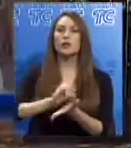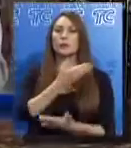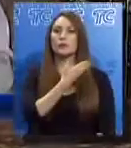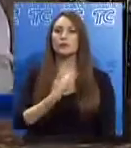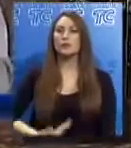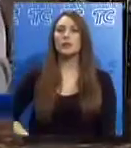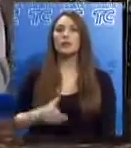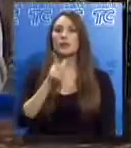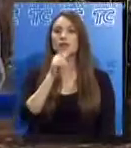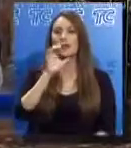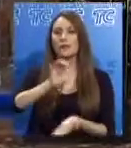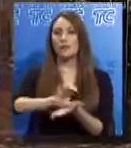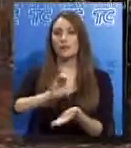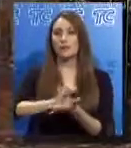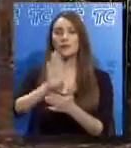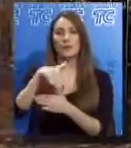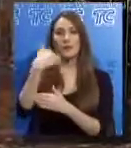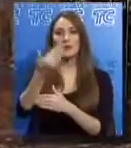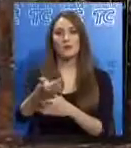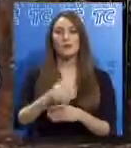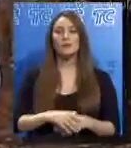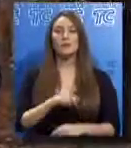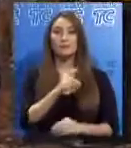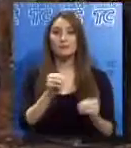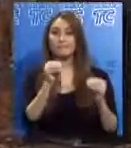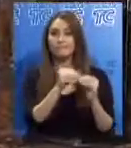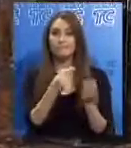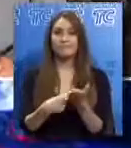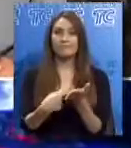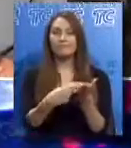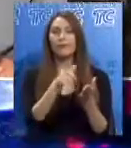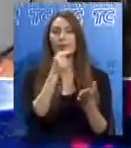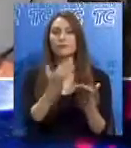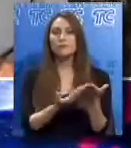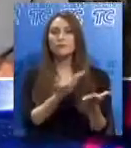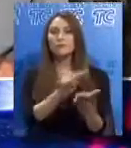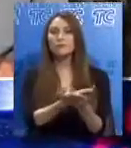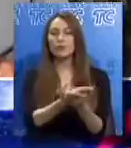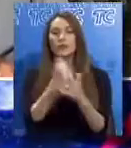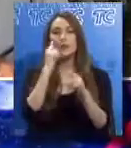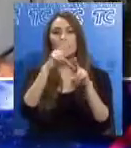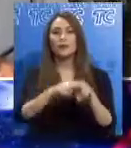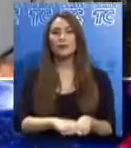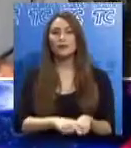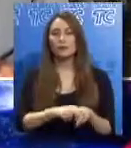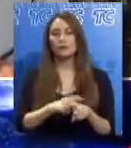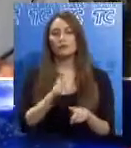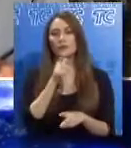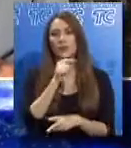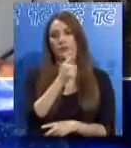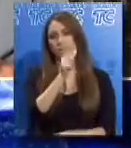República. Esta ronda de comparecencias culminará en pocos minutos más con la presentación del informe de rendición de cuentas del